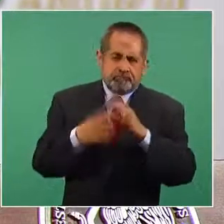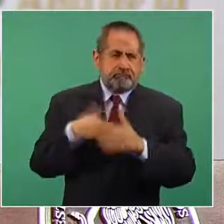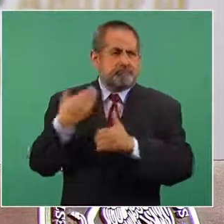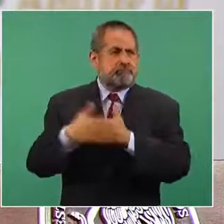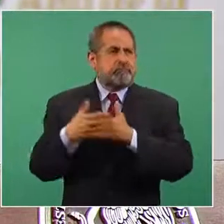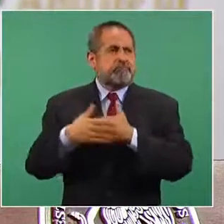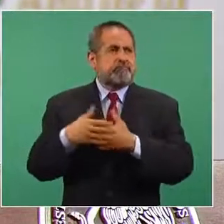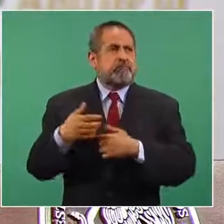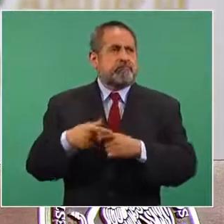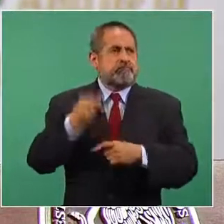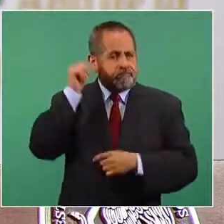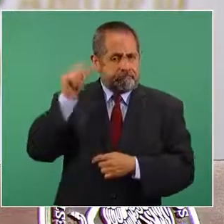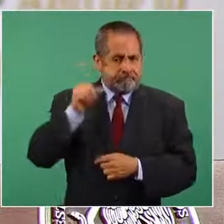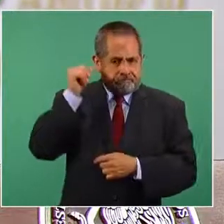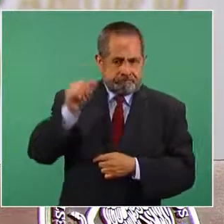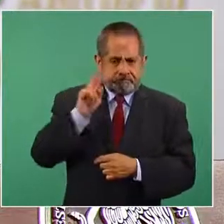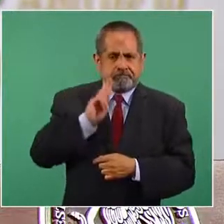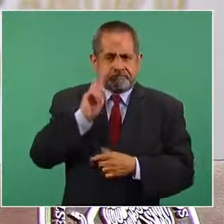de abril.